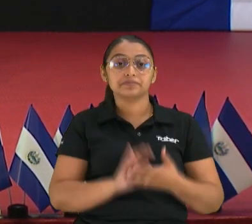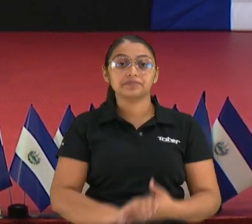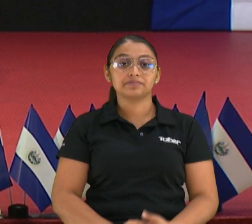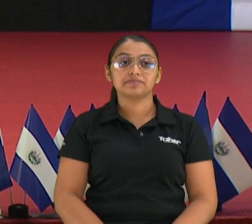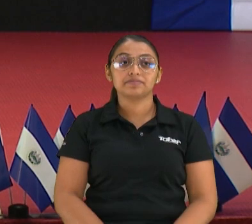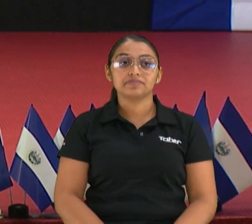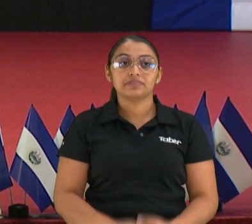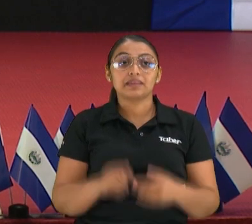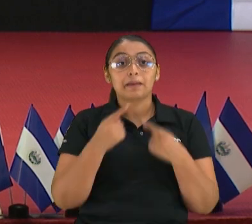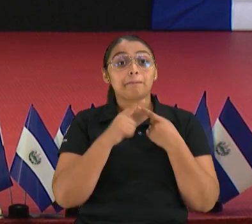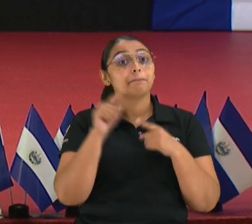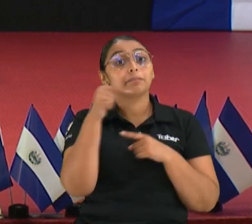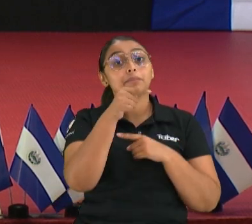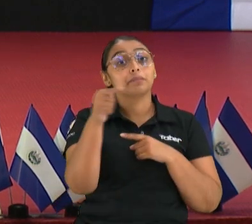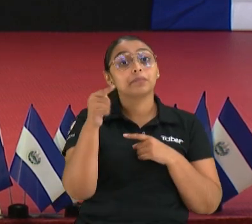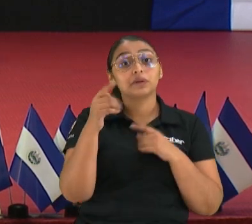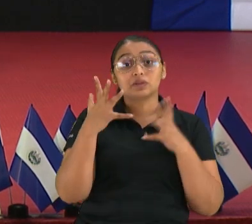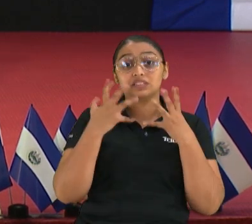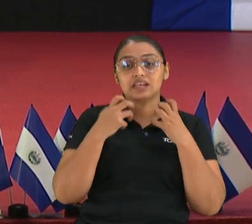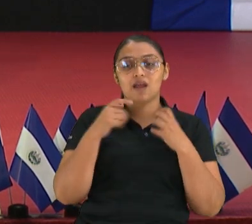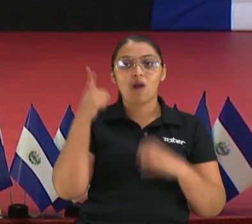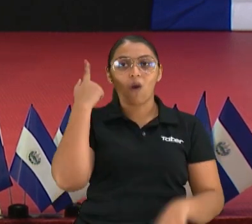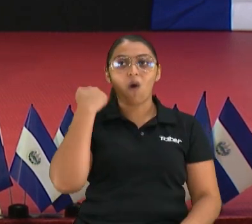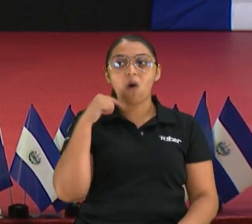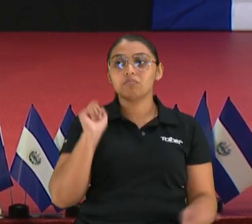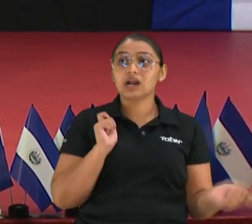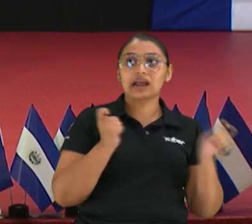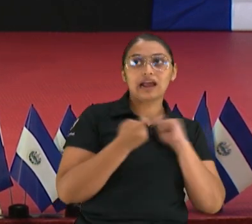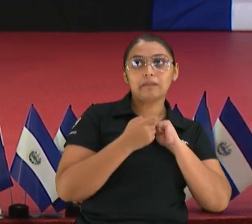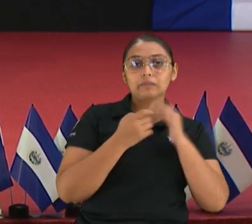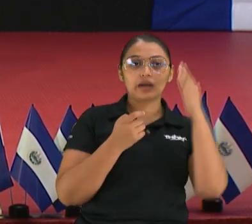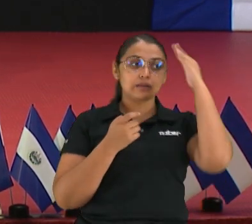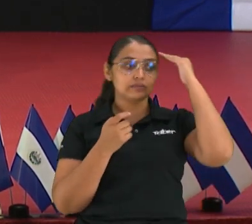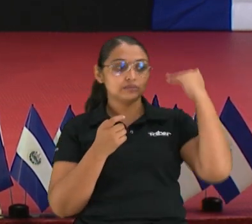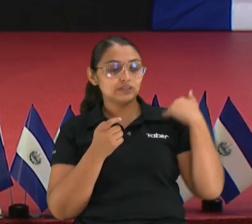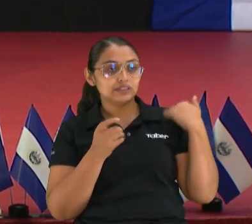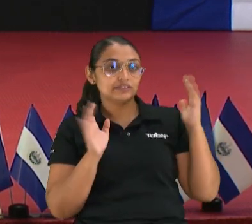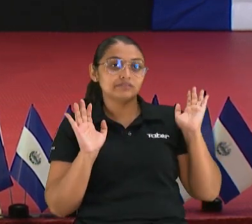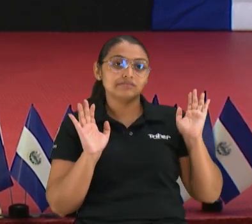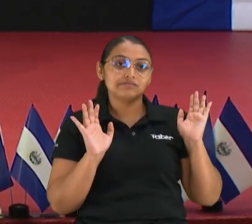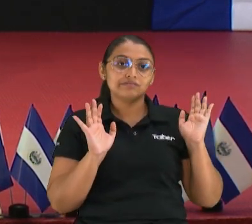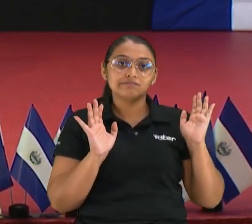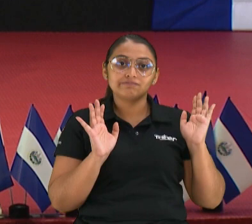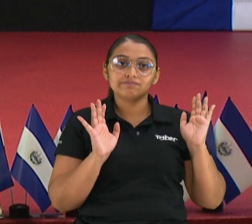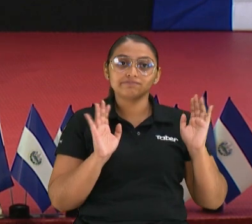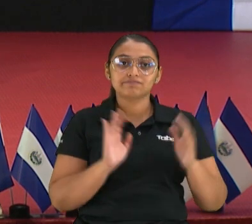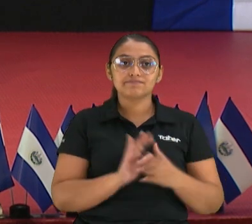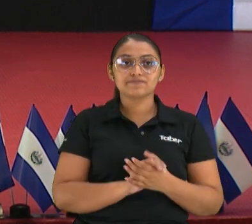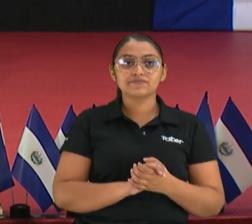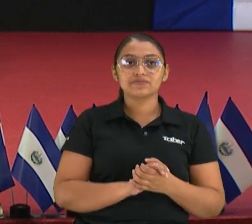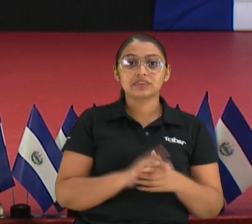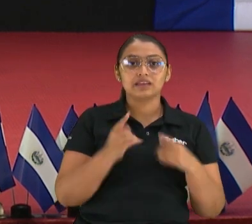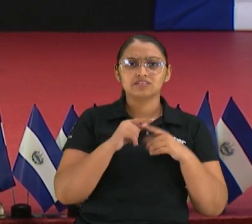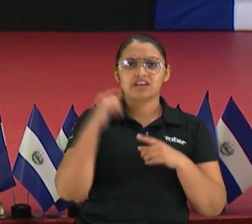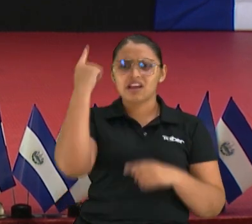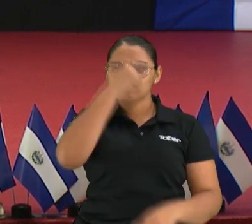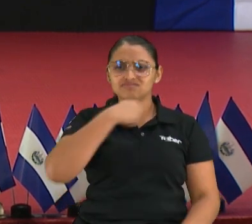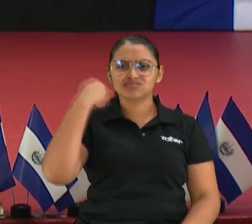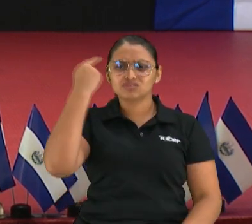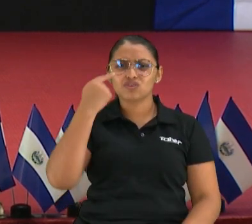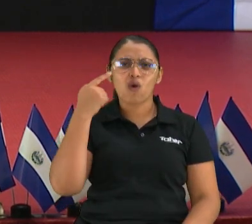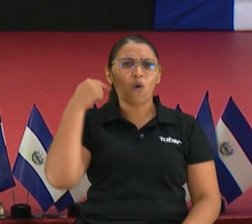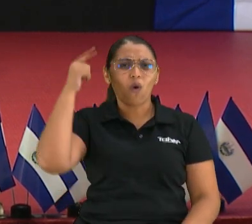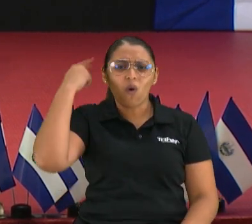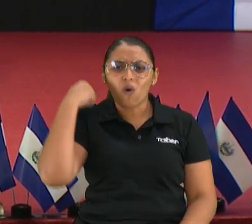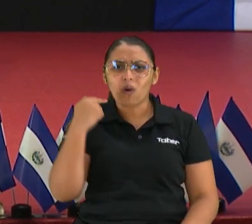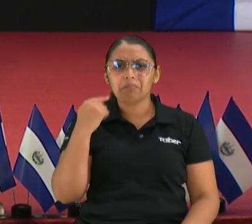José pero como usted siempre estuvo la fantasía de ser de Ah ni llámese como la gran cara de hombre Ah por más que se ponga base lejano los pelos